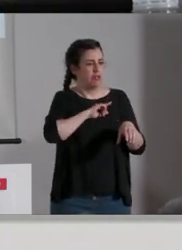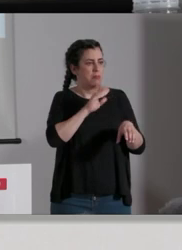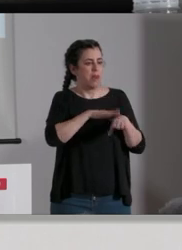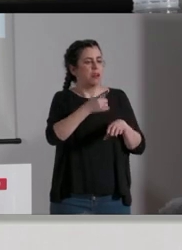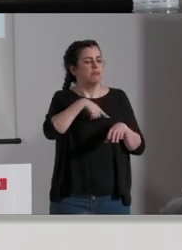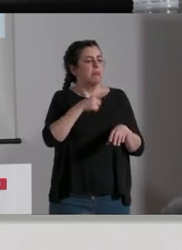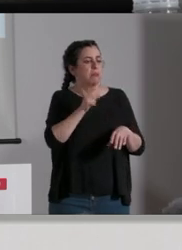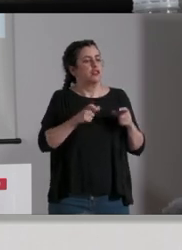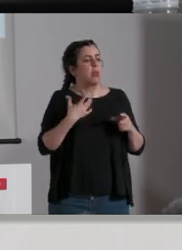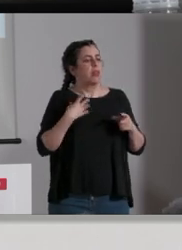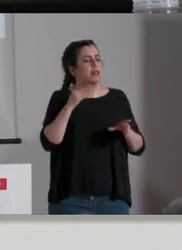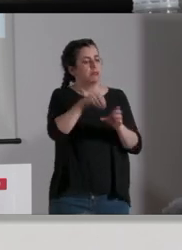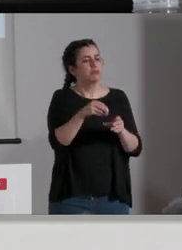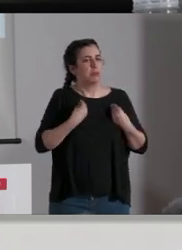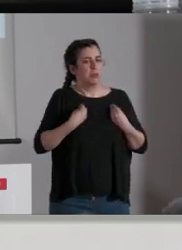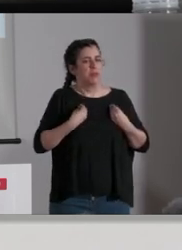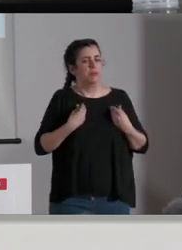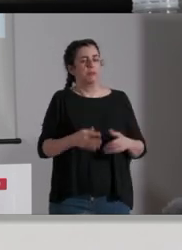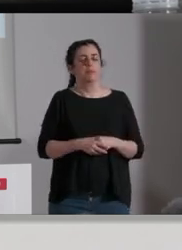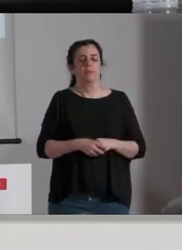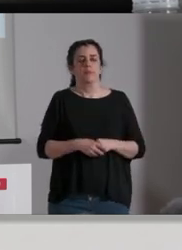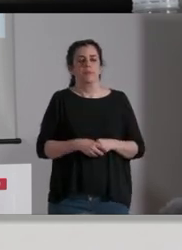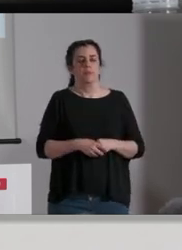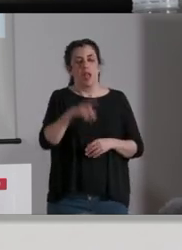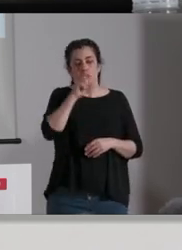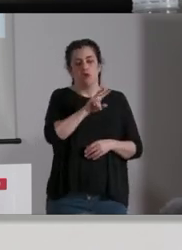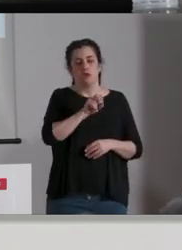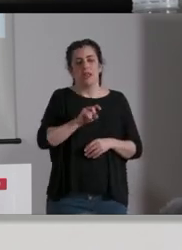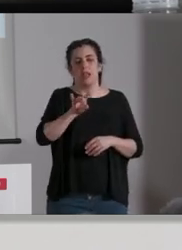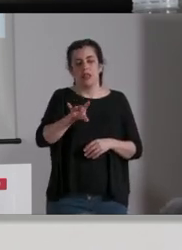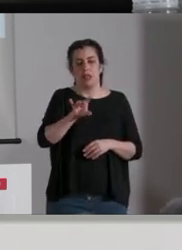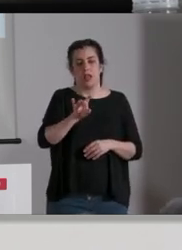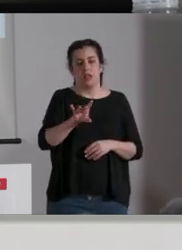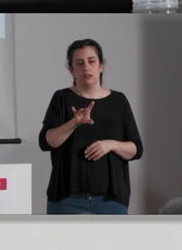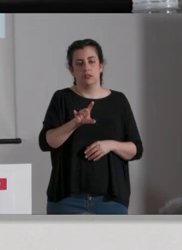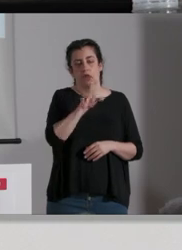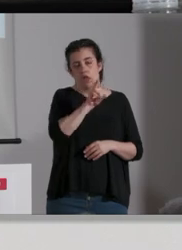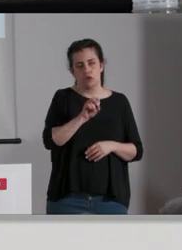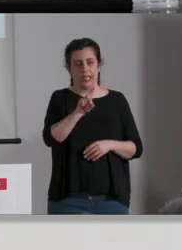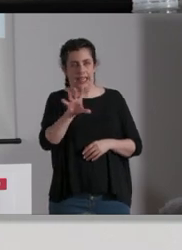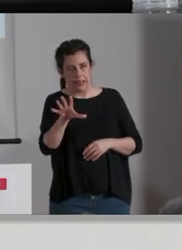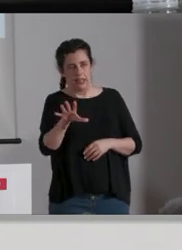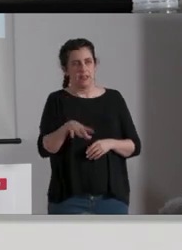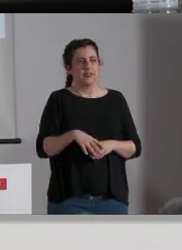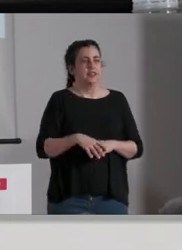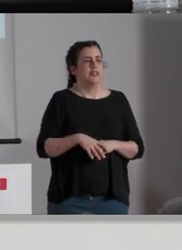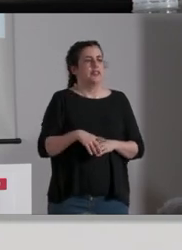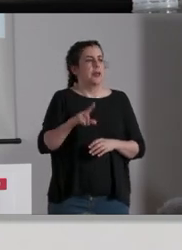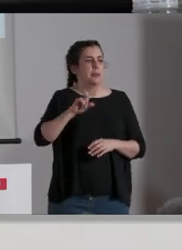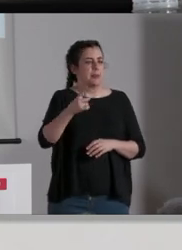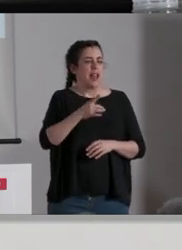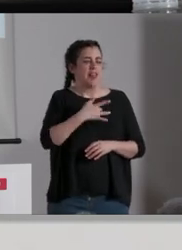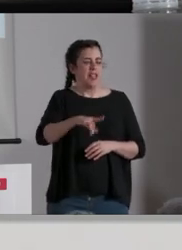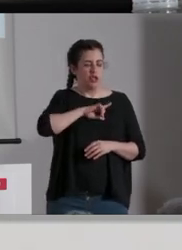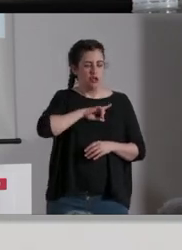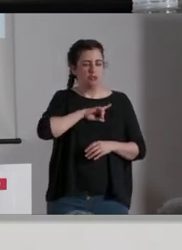allí. Entonces, en 2015 hicimos esa primera cesión y en ese